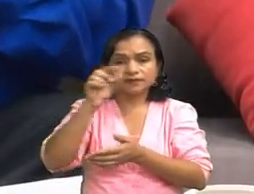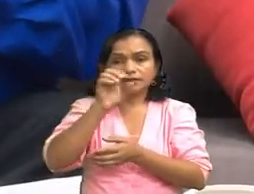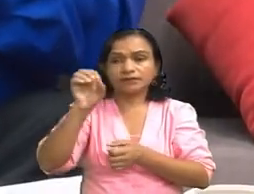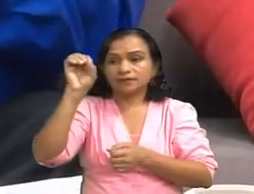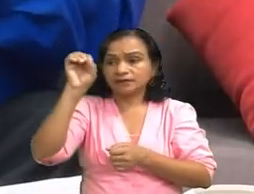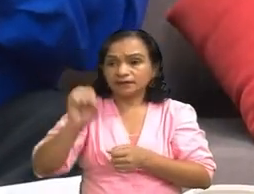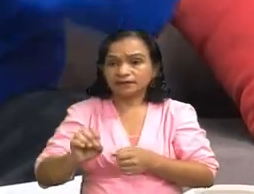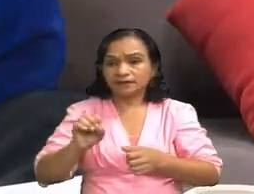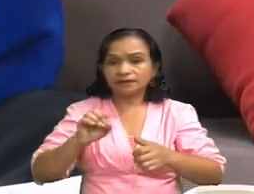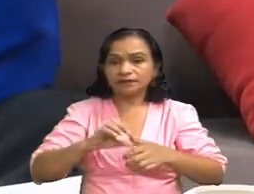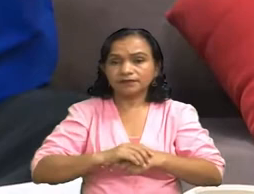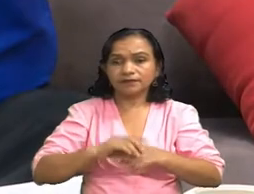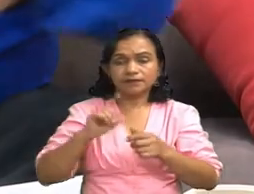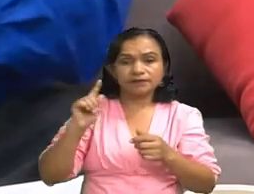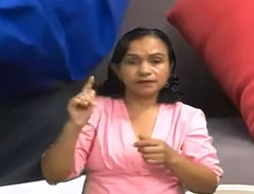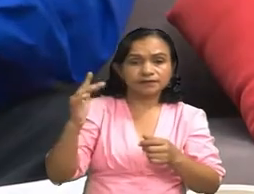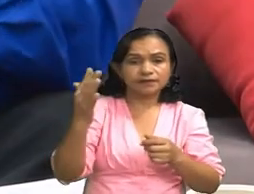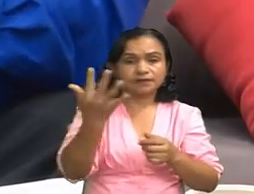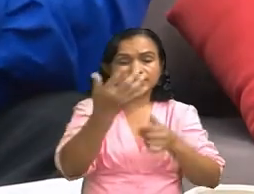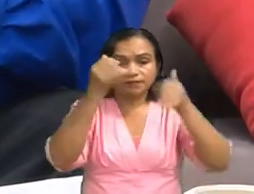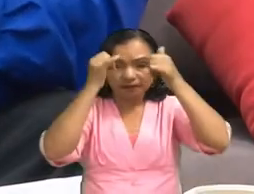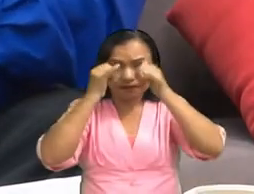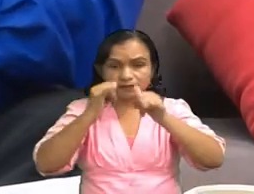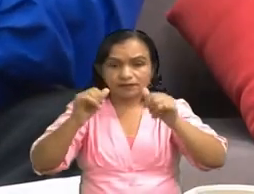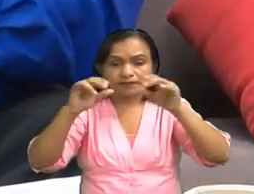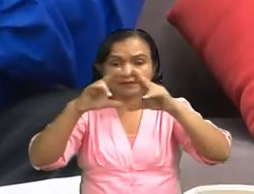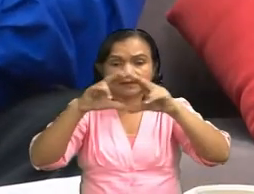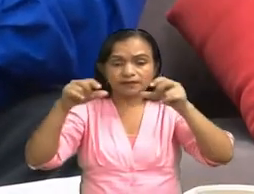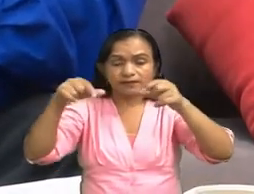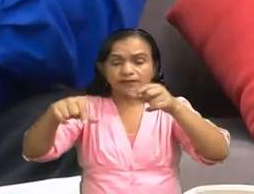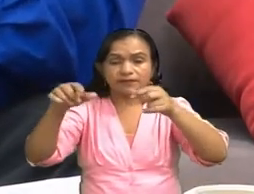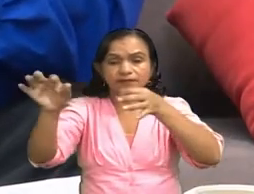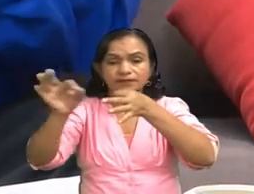75.77% de todo el hato ganadero de Nicaragua.